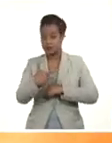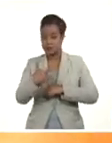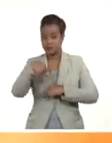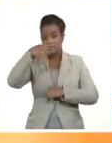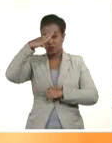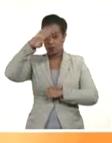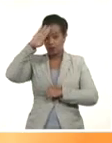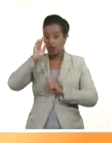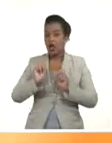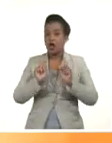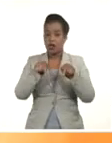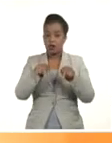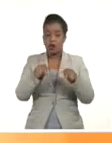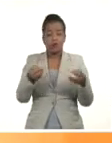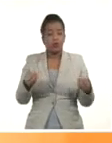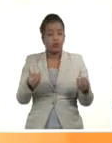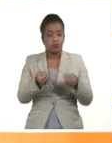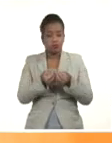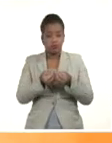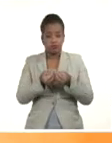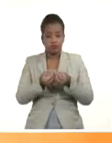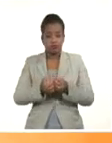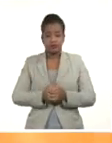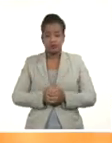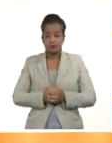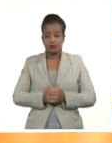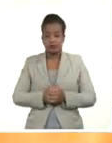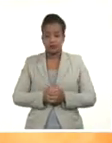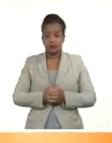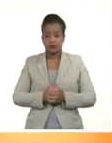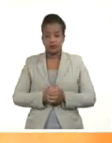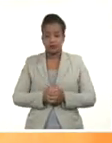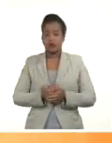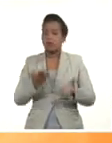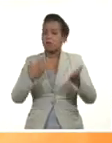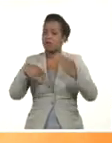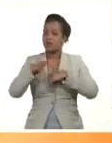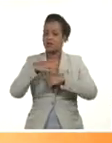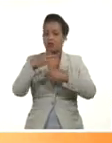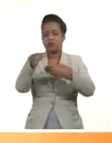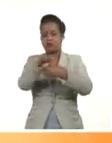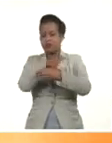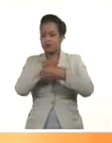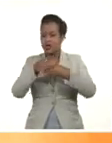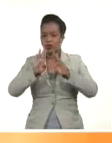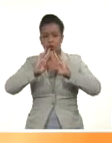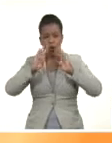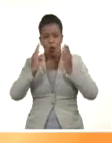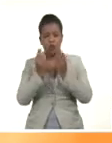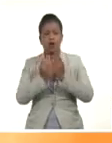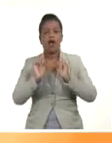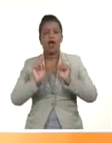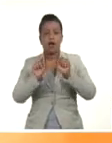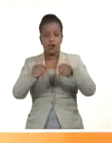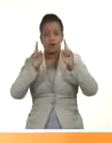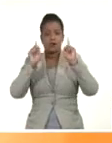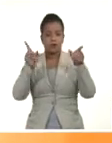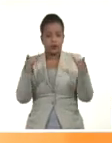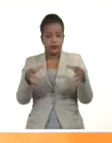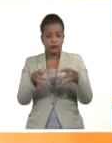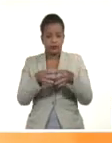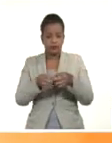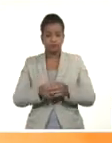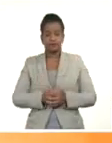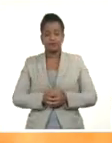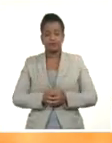Mesa, acompañado también por viceprimeros ministros y ministros de todos los sectores del país.